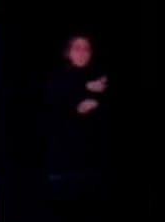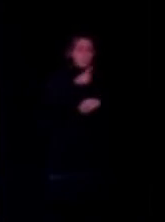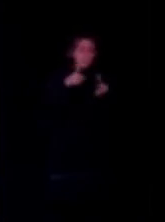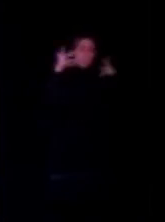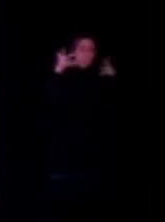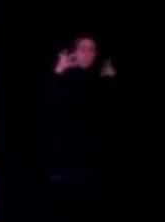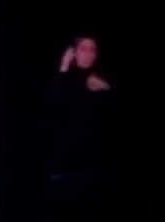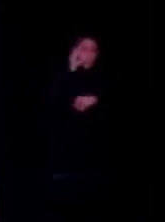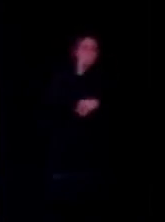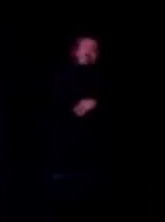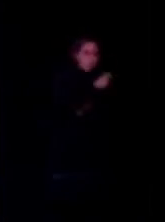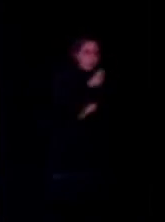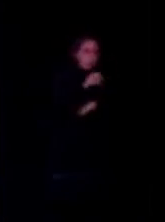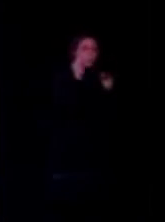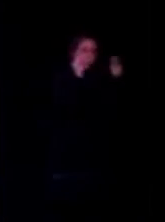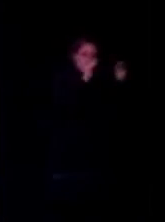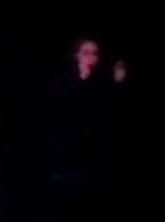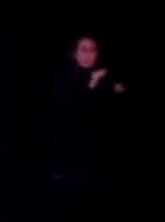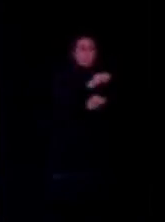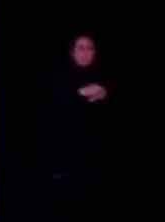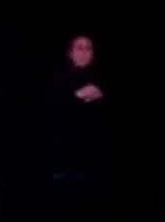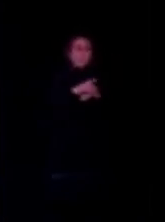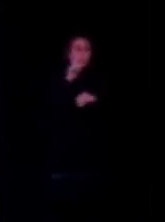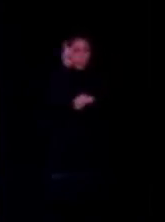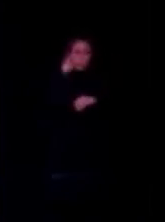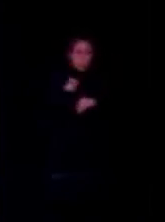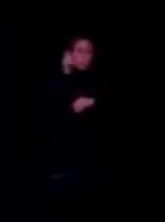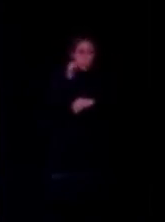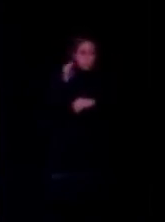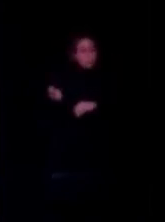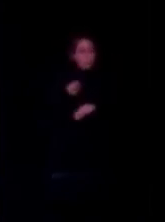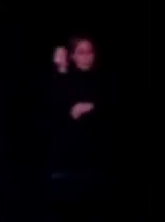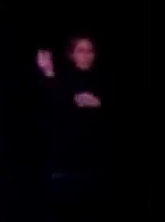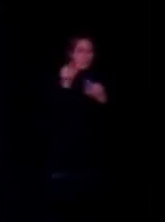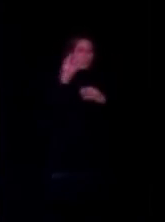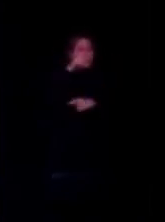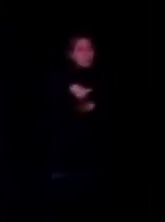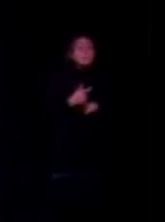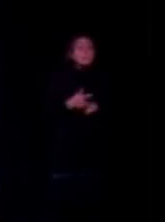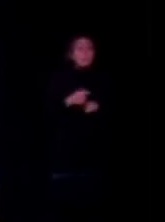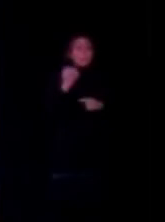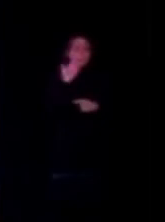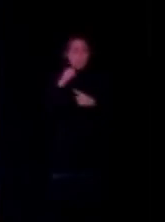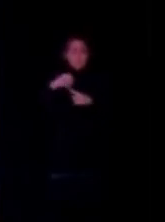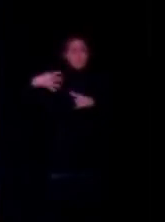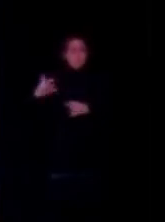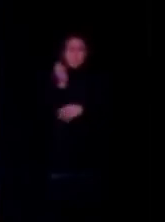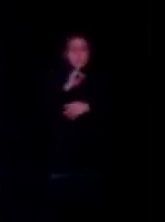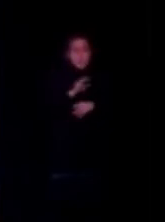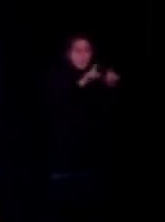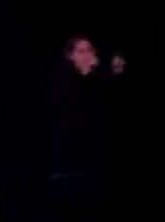redescubrir el papel de la universidad y los berritzegunes junto con las entidades nadie sobra en este proceso